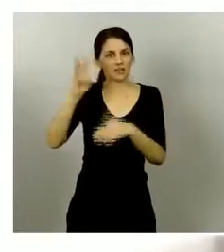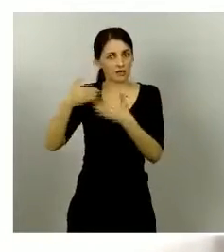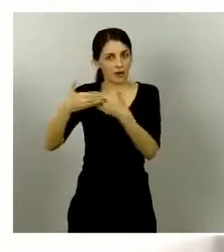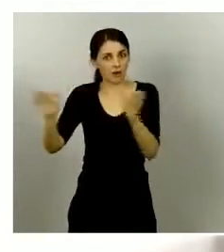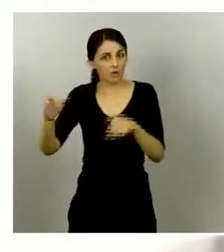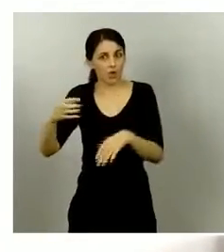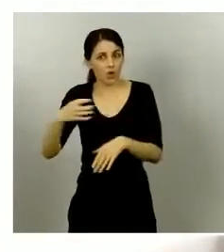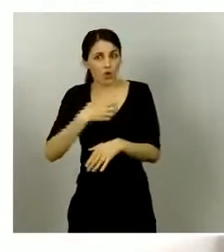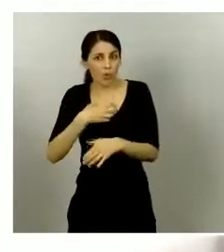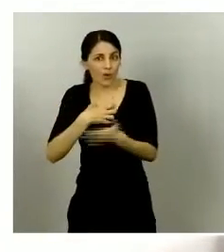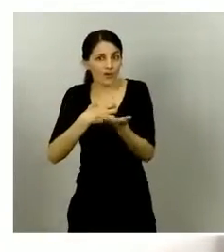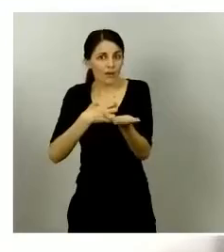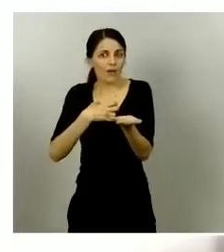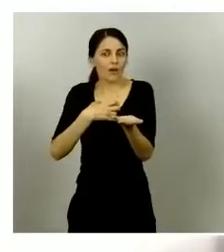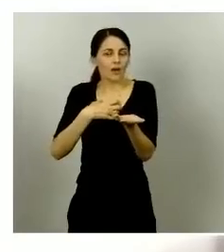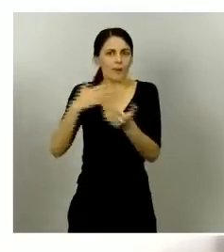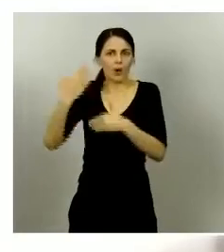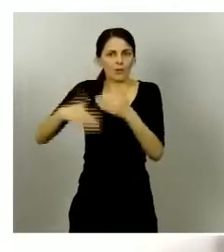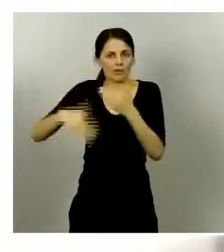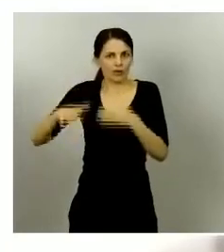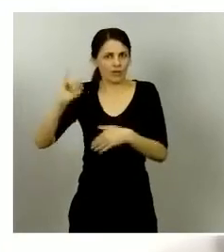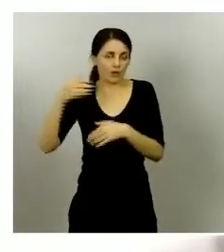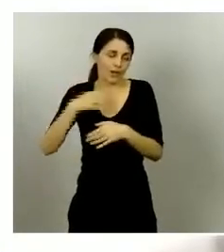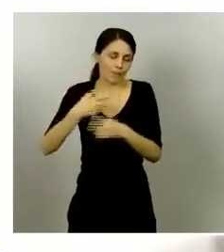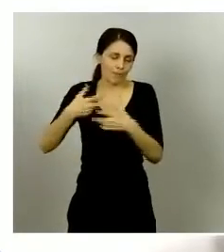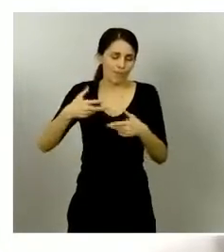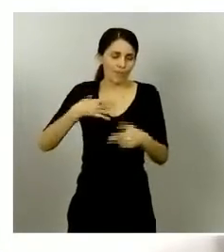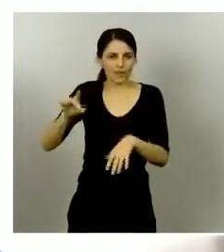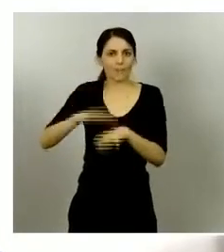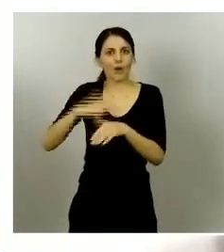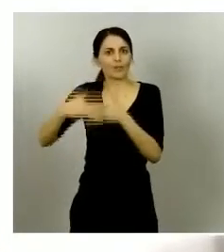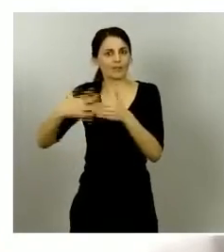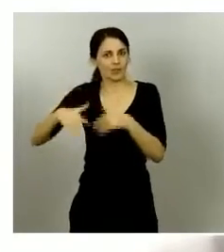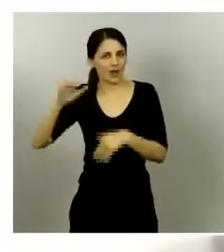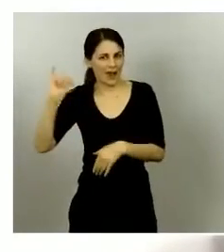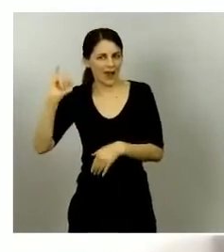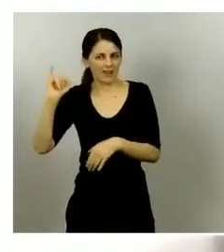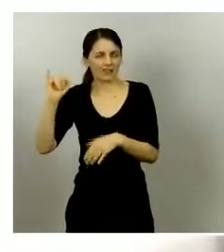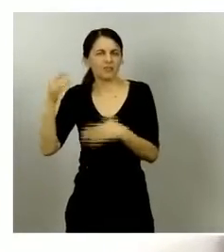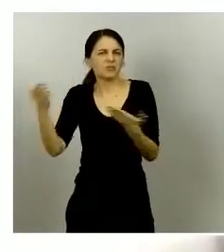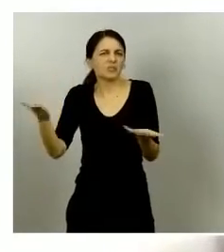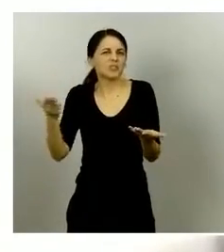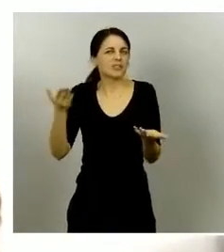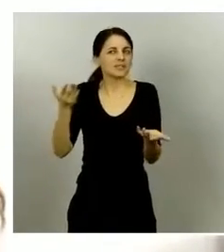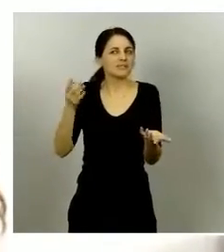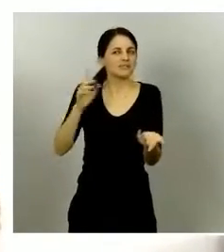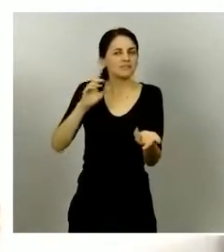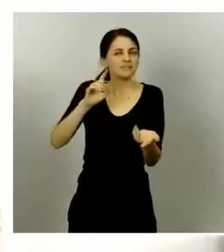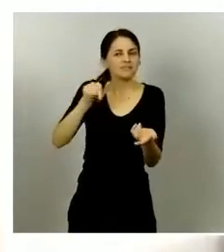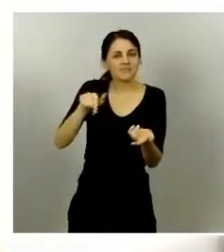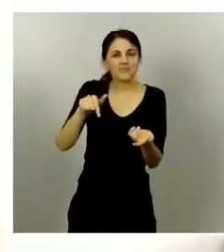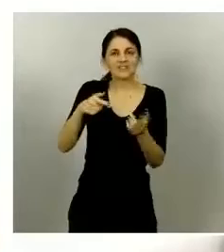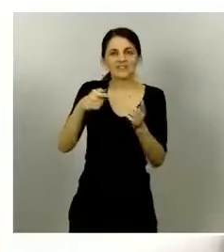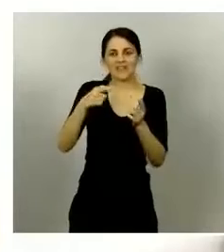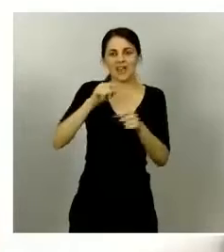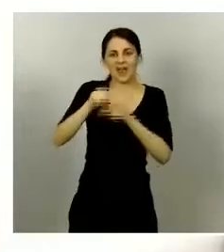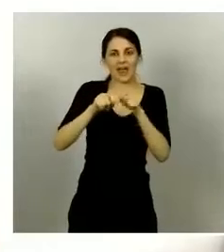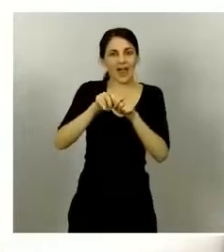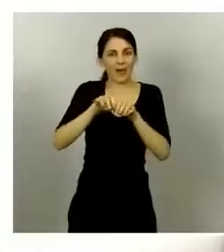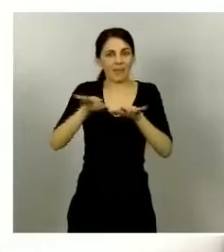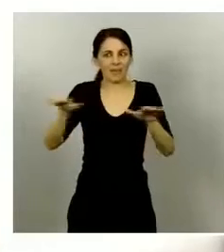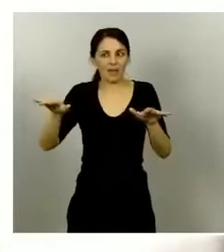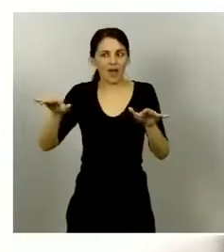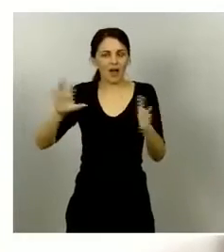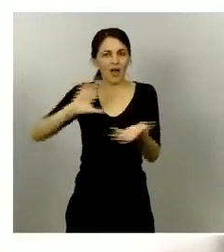3 y ahí con muchas limitaciones. ¿Van a cambiar algo para abrir antes si la epidemia evoluciona de manera favorable? Porque